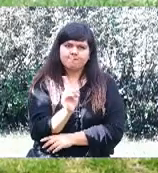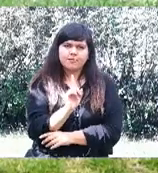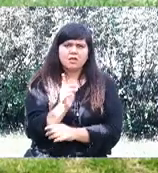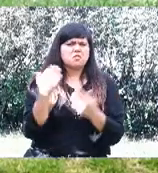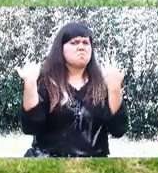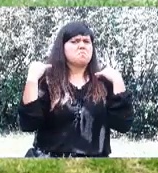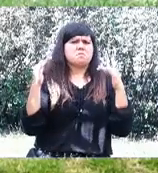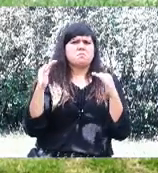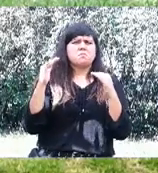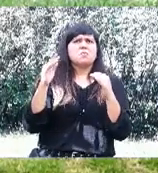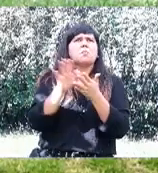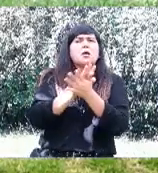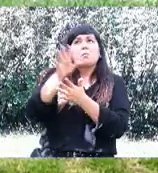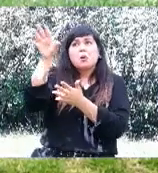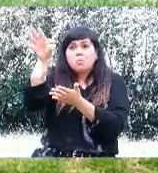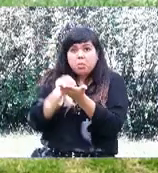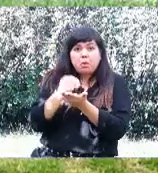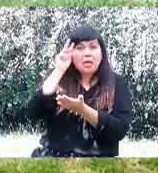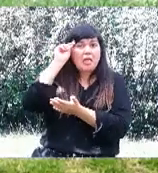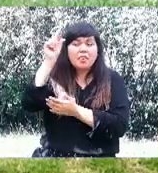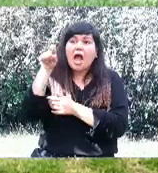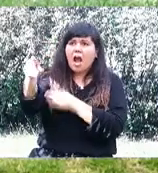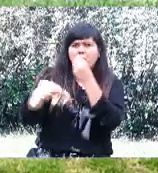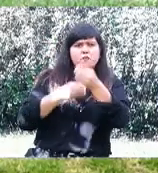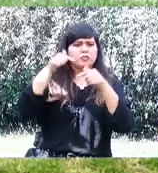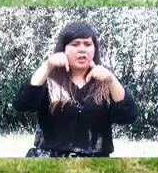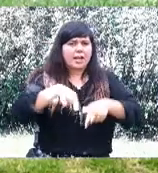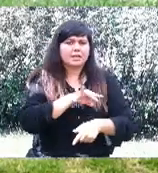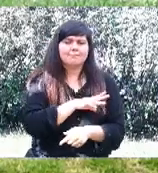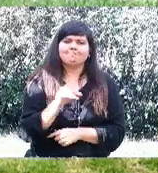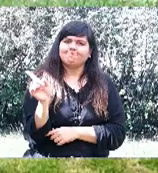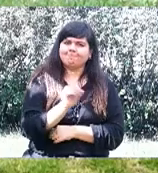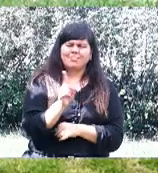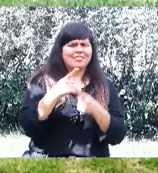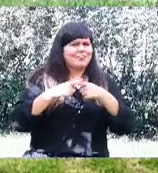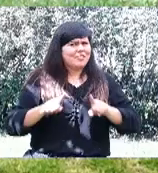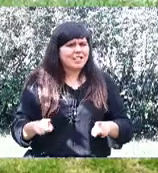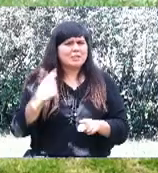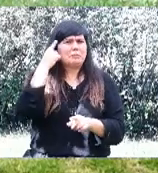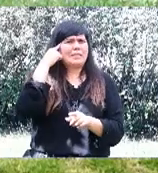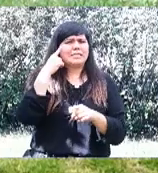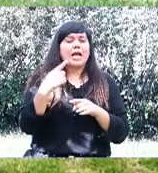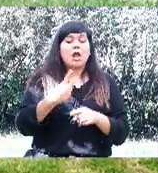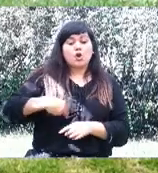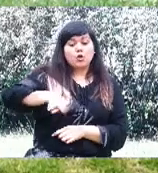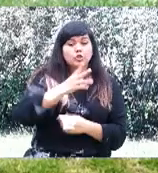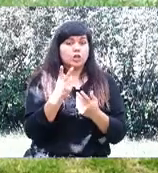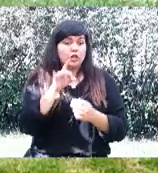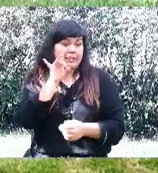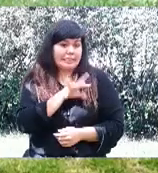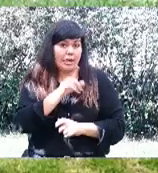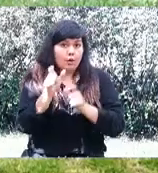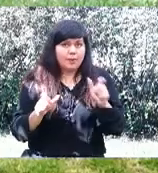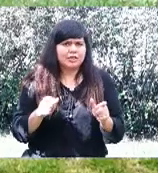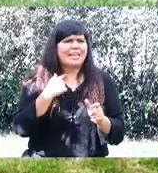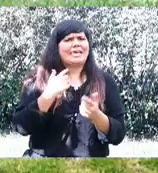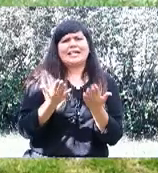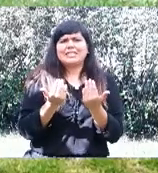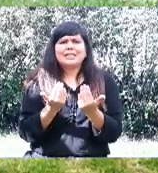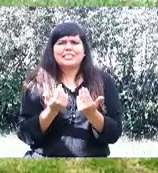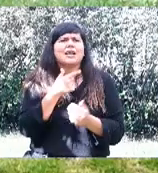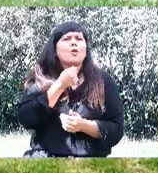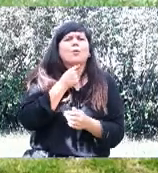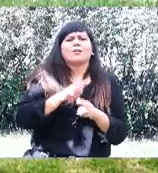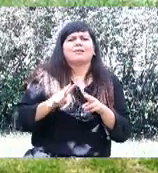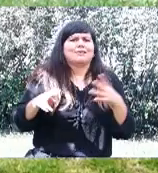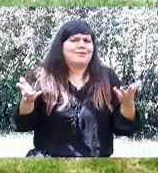importar ideas de afuera pensando que esas ideas de afuera van a funcionar acá por el contrario tenemos que pensar qué es lo que nosotros necesitamos qué es lo que nosotros nos gusta